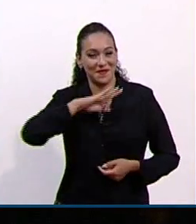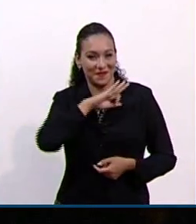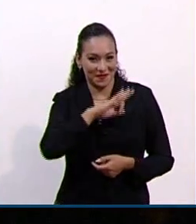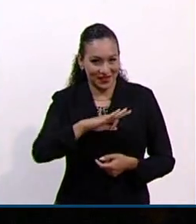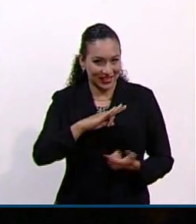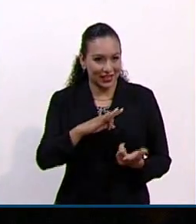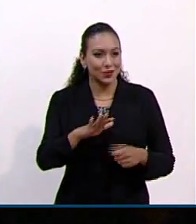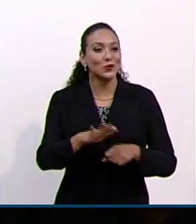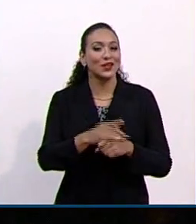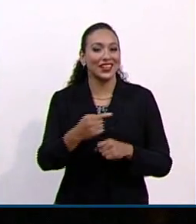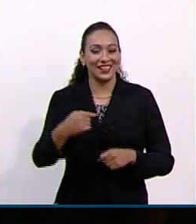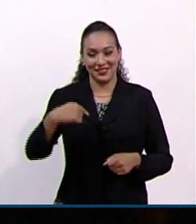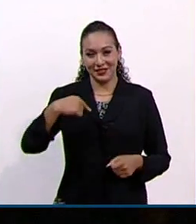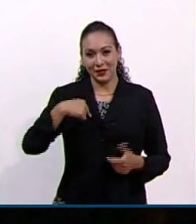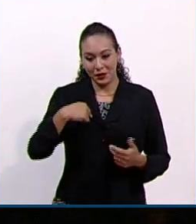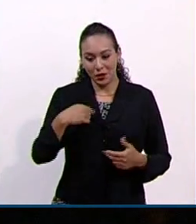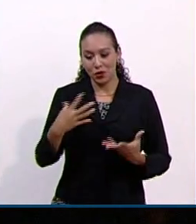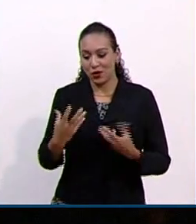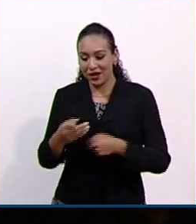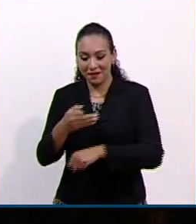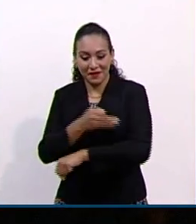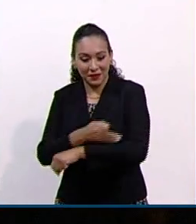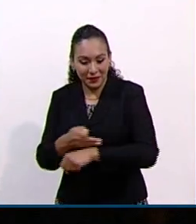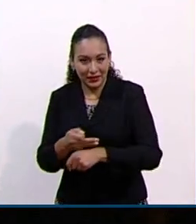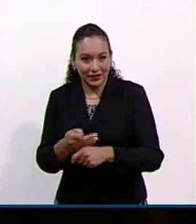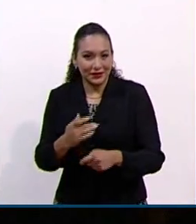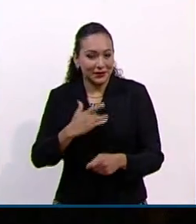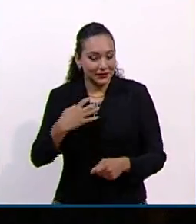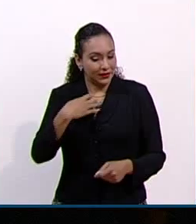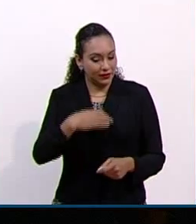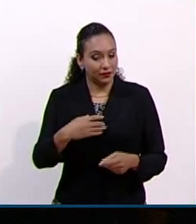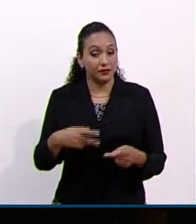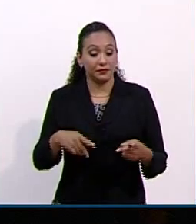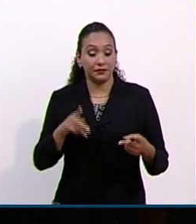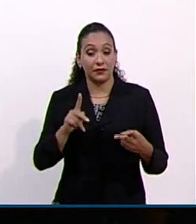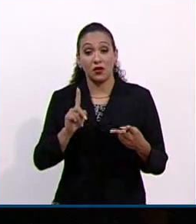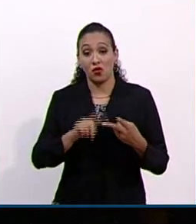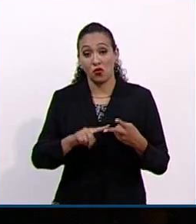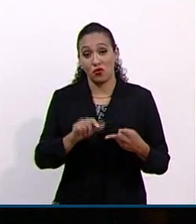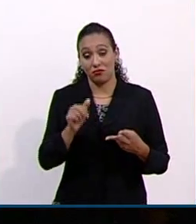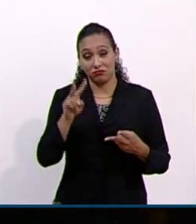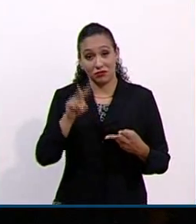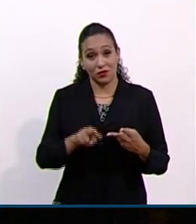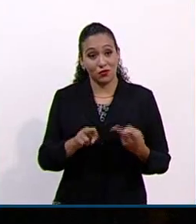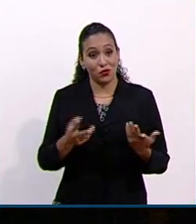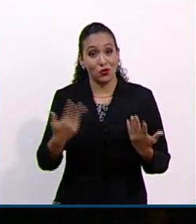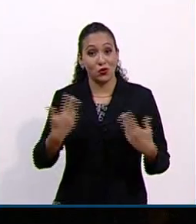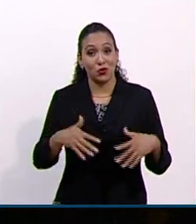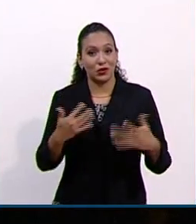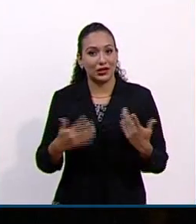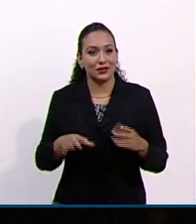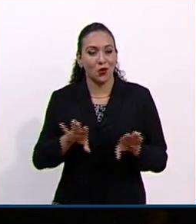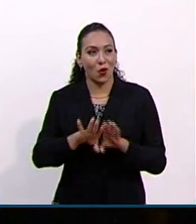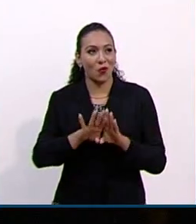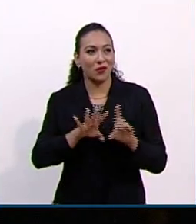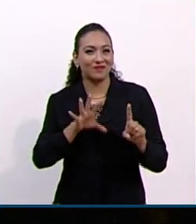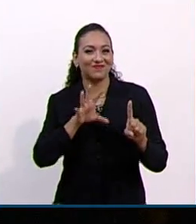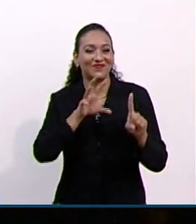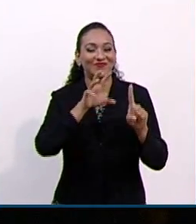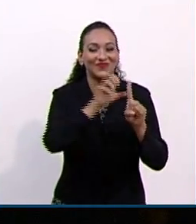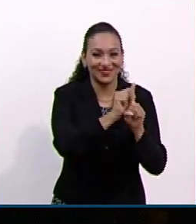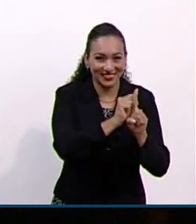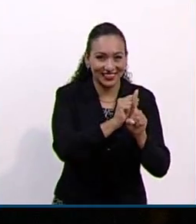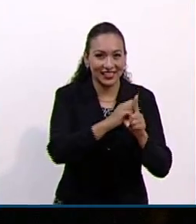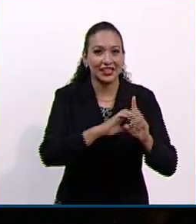personal, familiar, pero también un gran reto porque en la actualidad